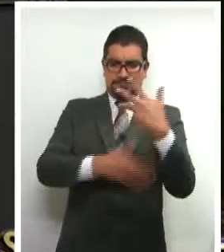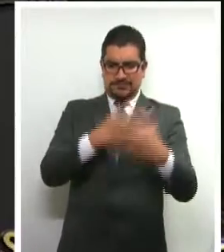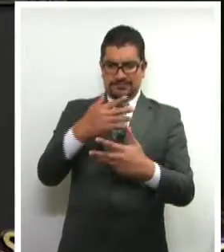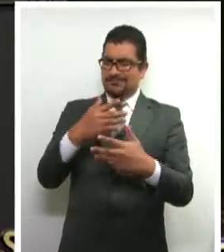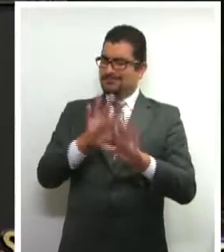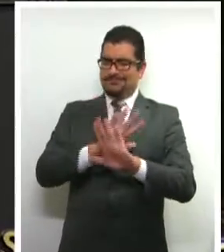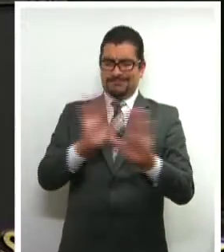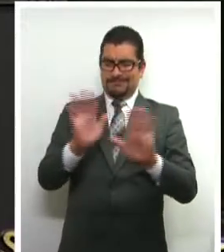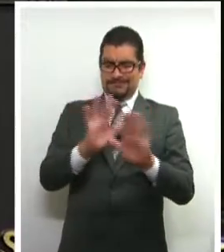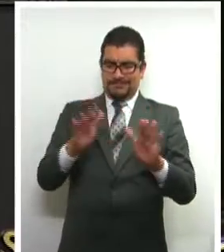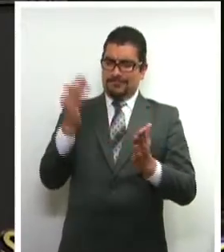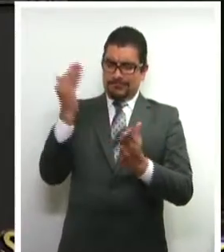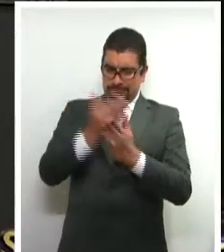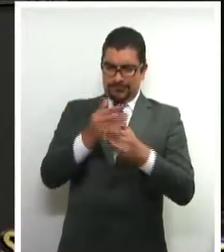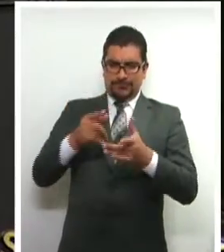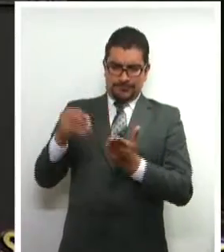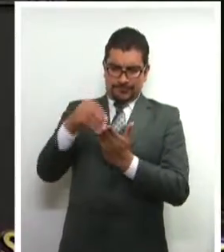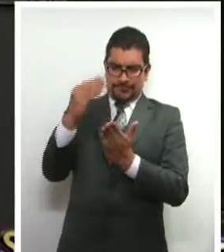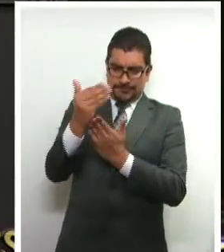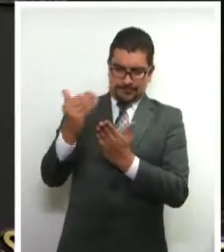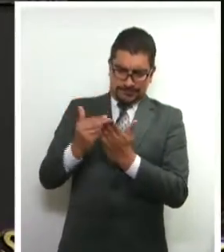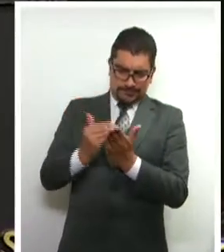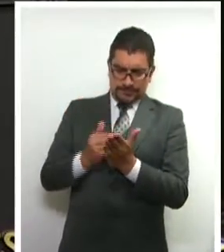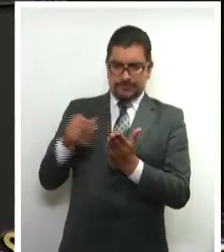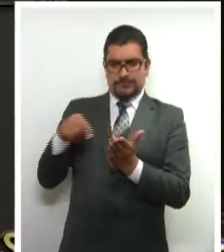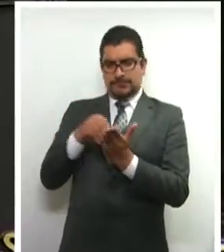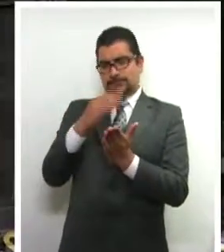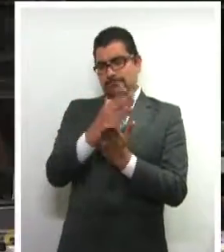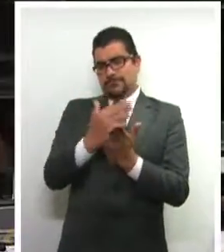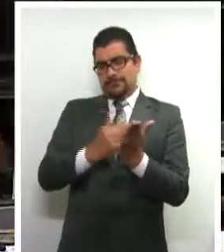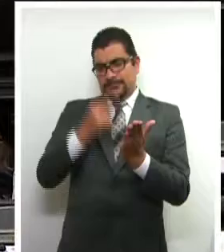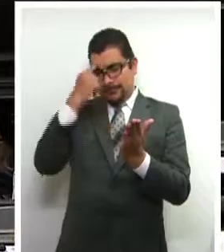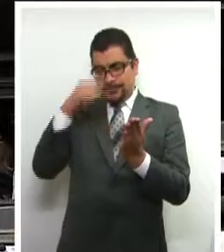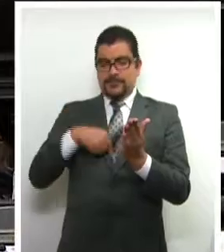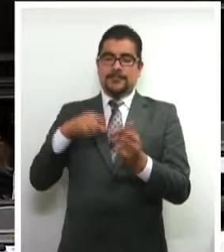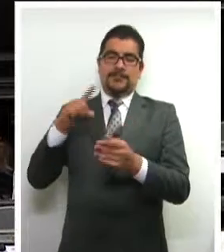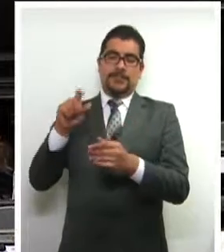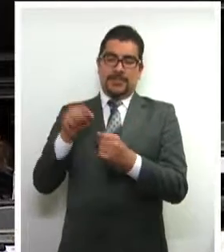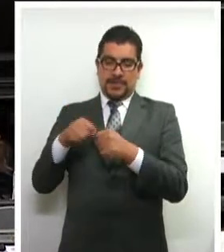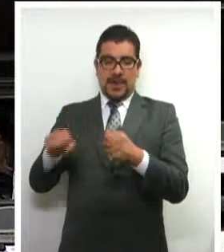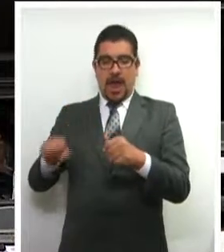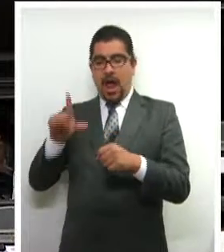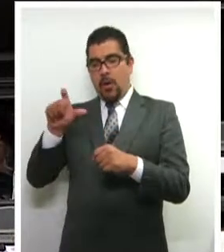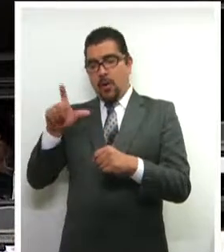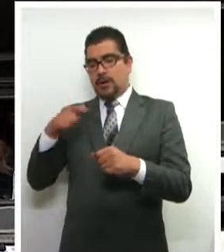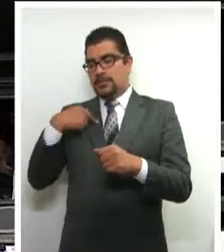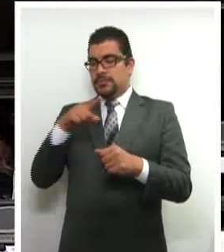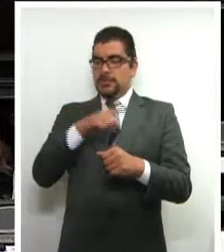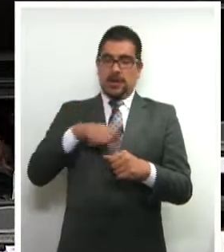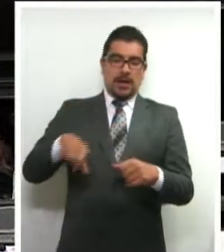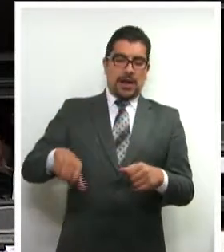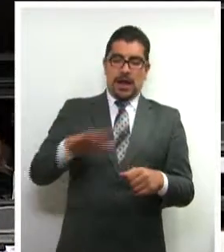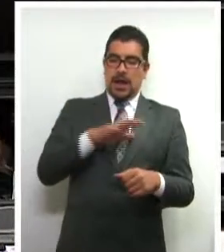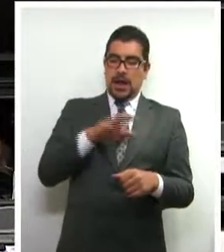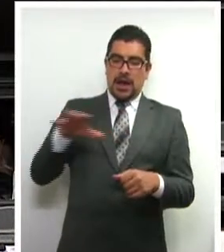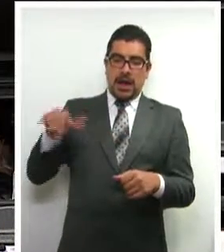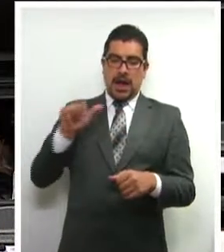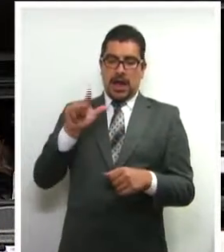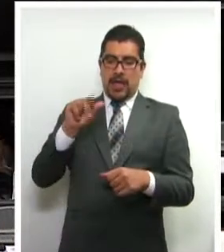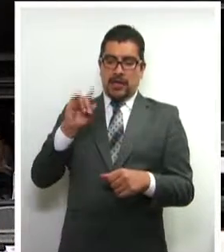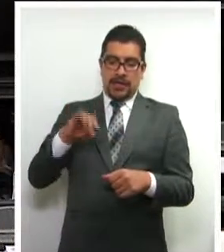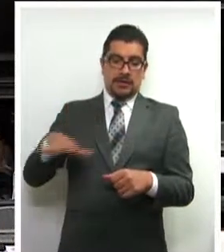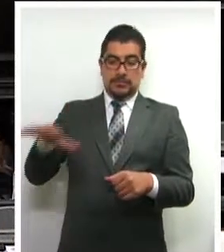quede plasmado en la Constitución y dicha coordinación con el sistema de aguas y las futuras alcaldías. Motivo por el cual, y a efecto de que